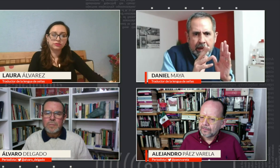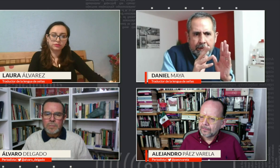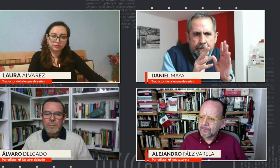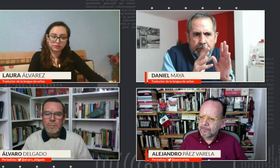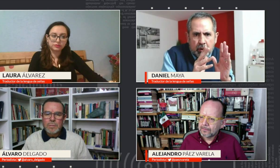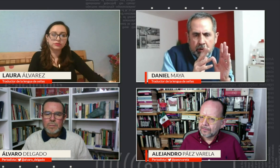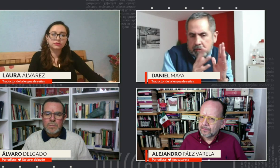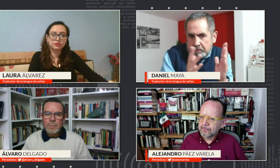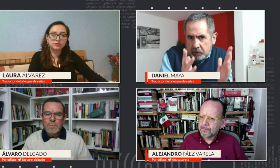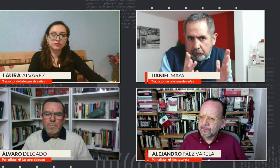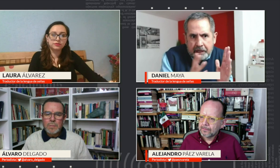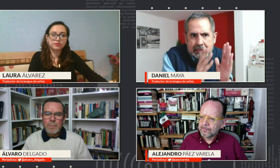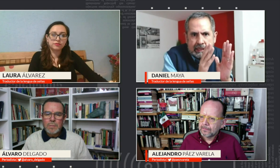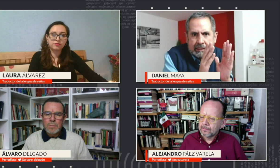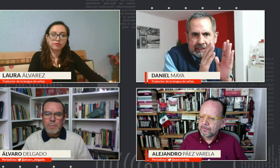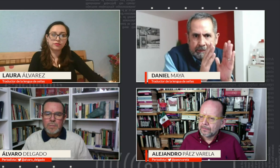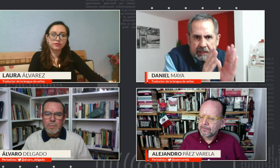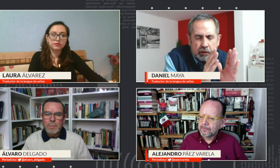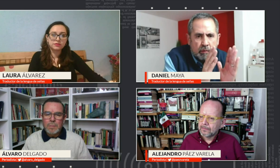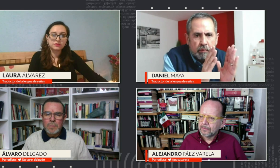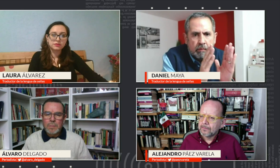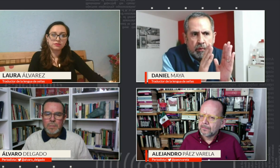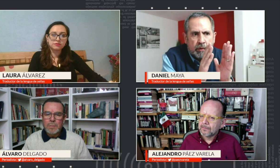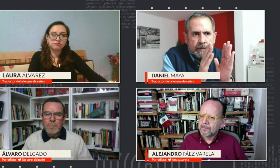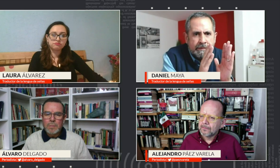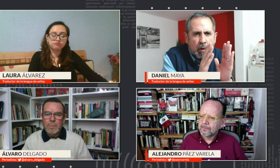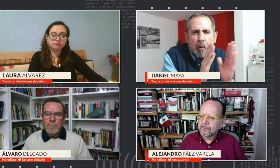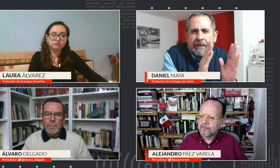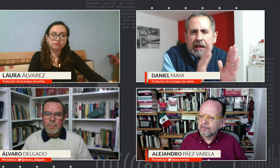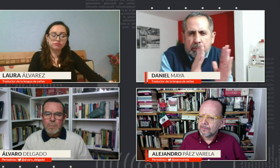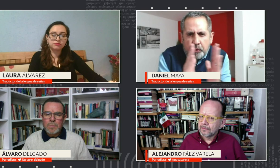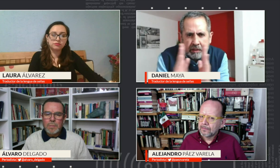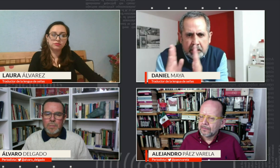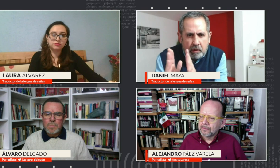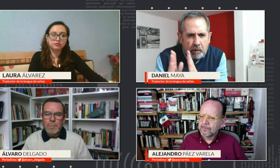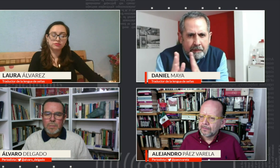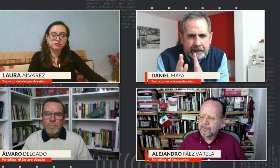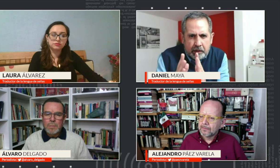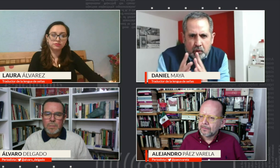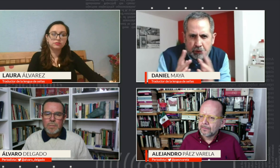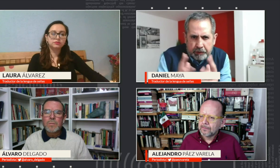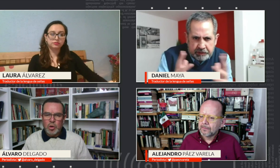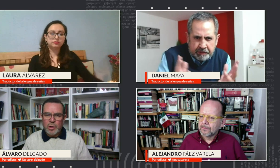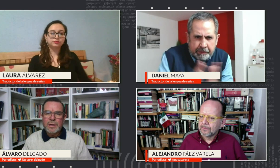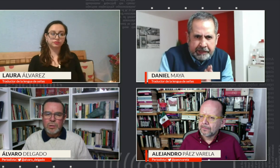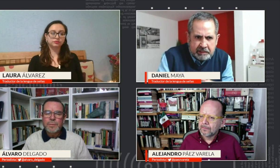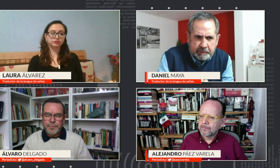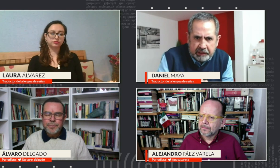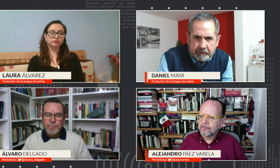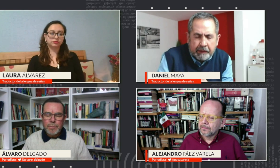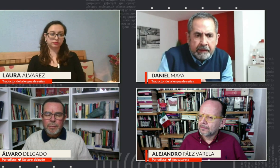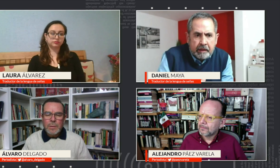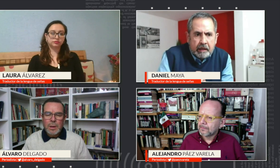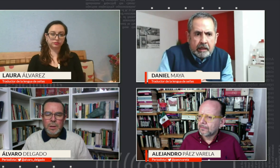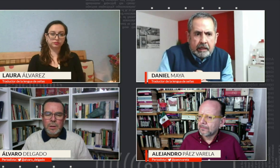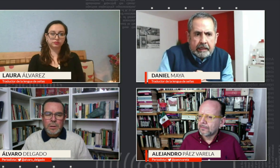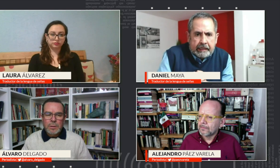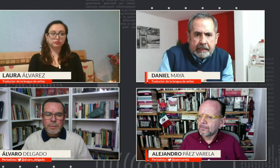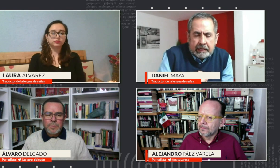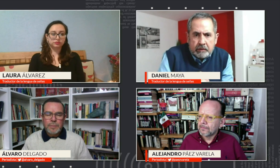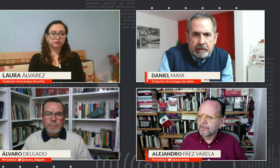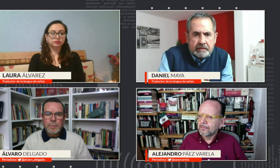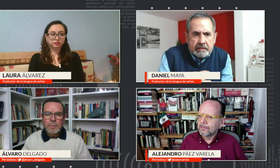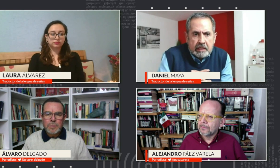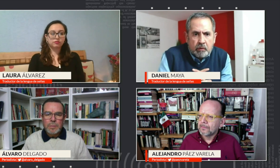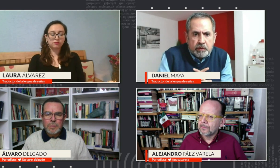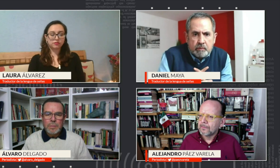comunicativa, pero si lo puedo analizar, siempre ha sido muy cuadrado, por decirlo de alguna manera, y no lo quiero decir de manera despectiva. En